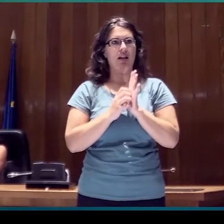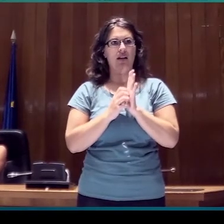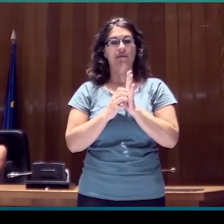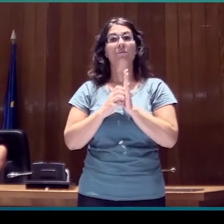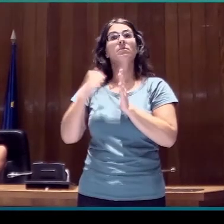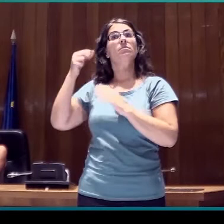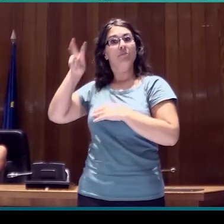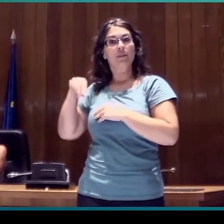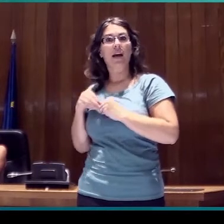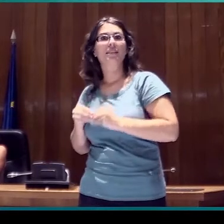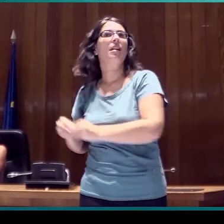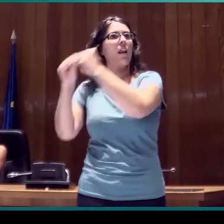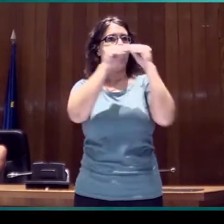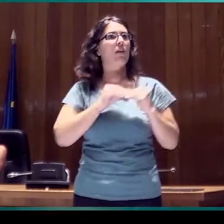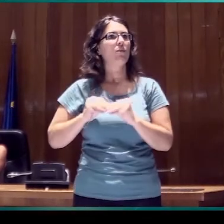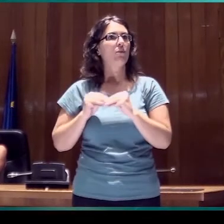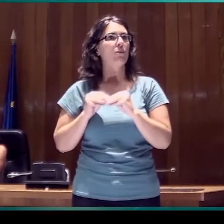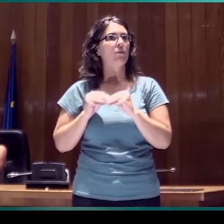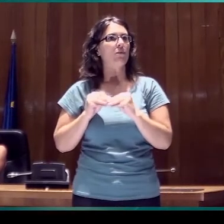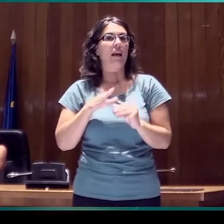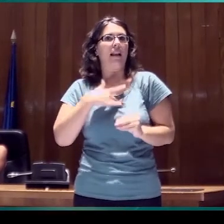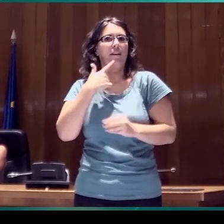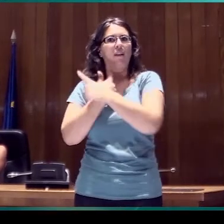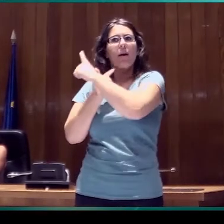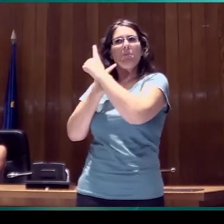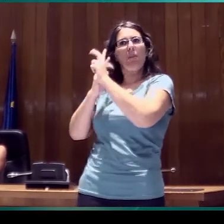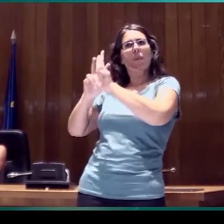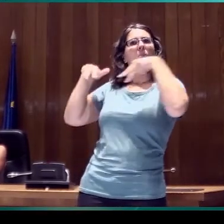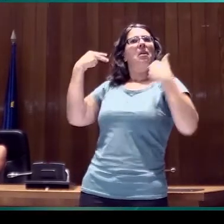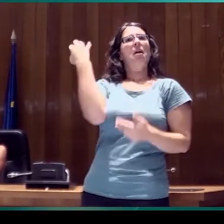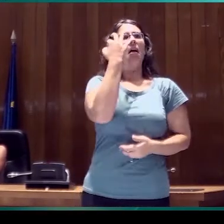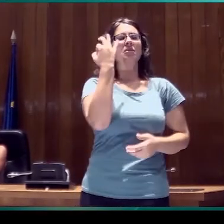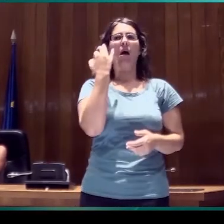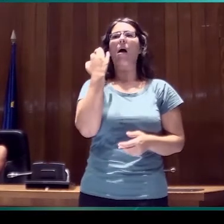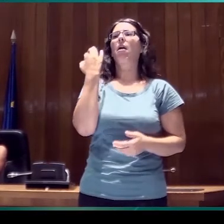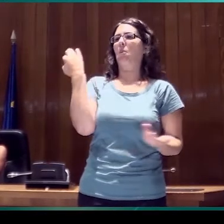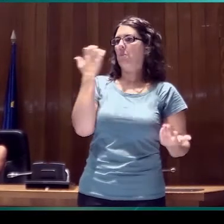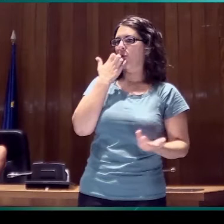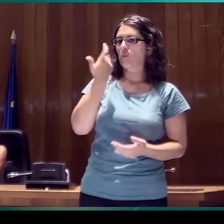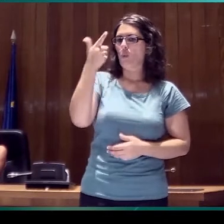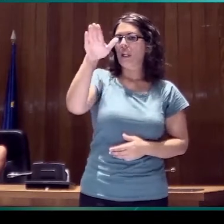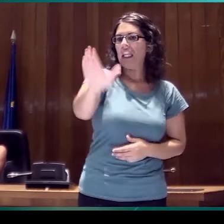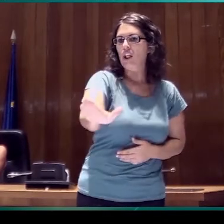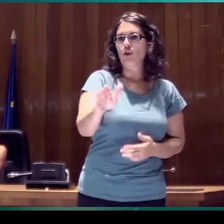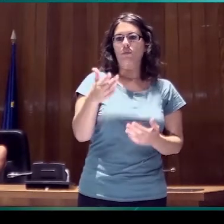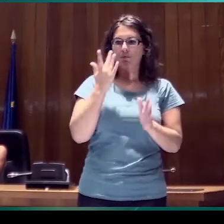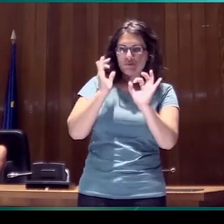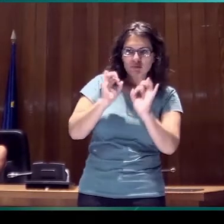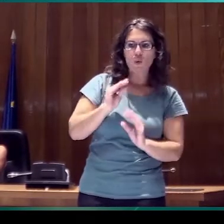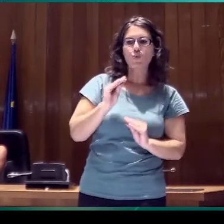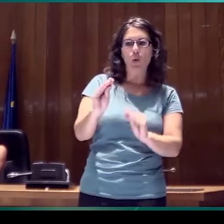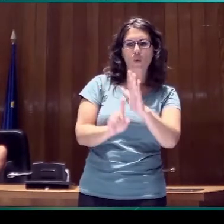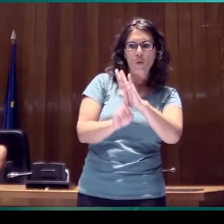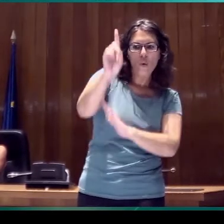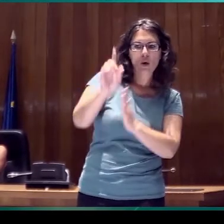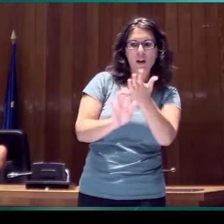estandarizado, nos permite determinar si un alumno o un niño concreto tiene un desarrollo de